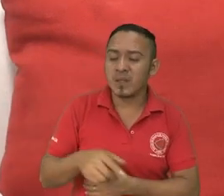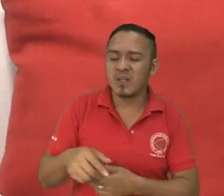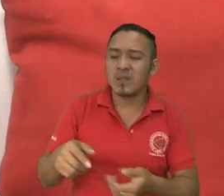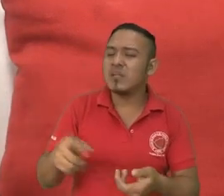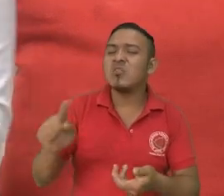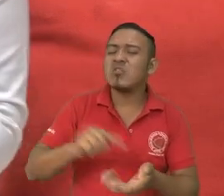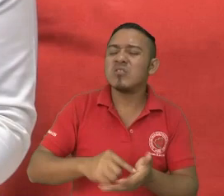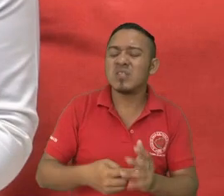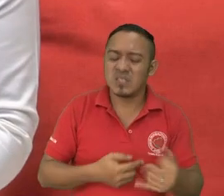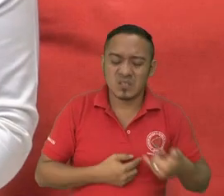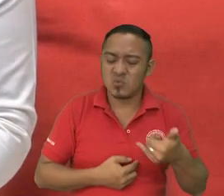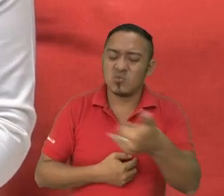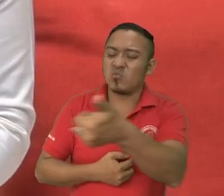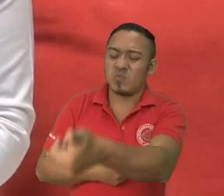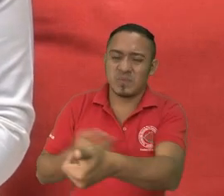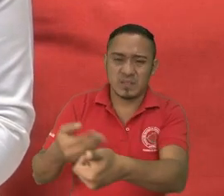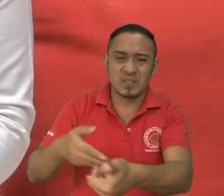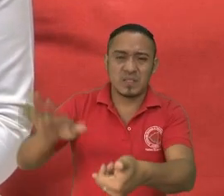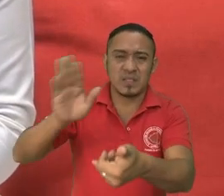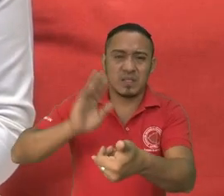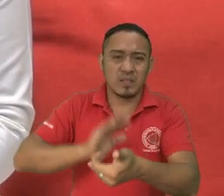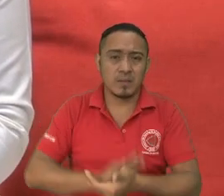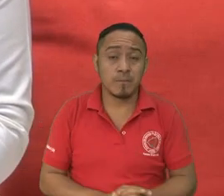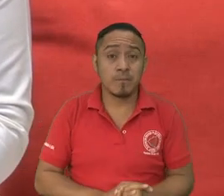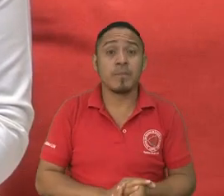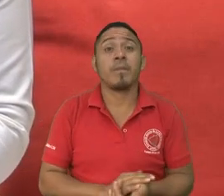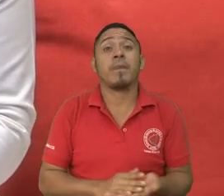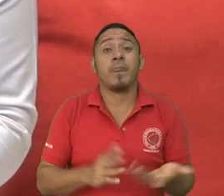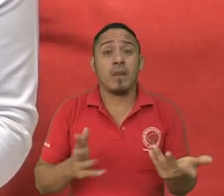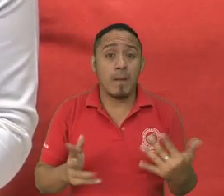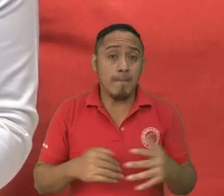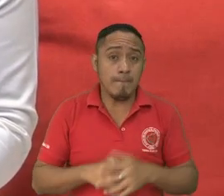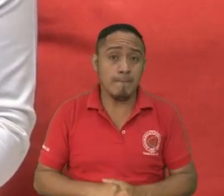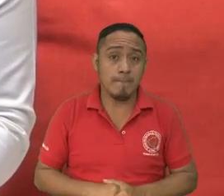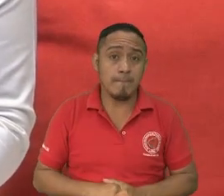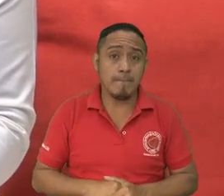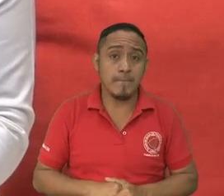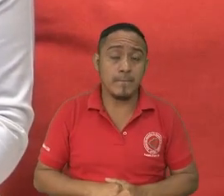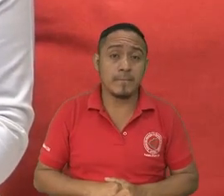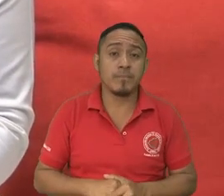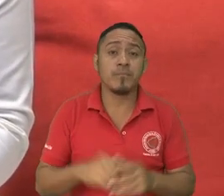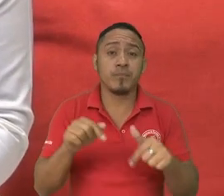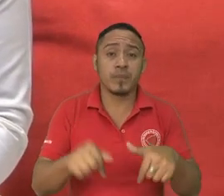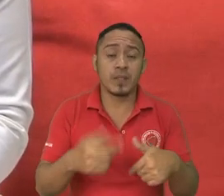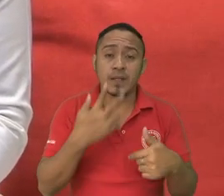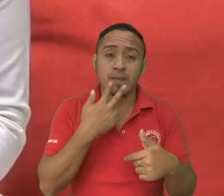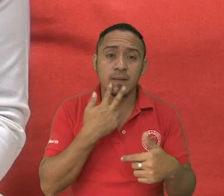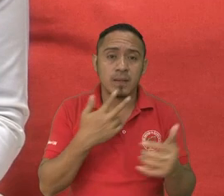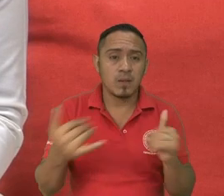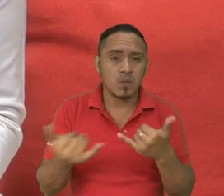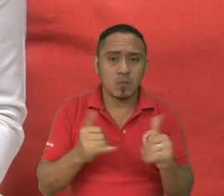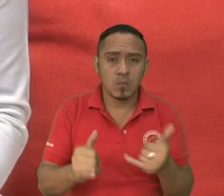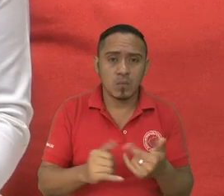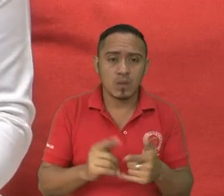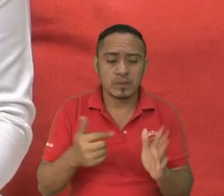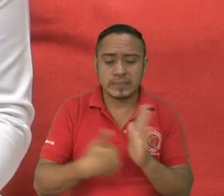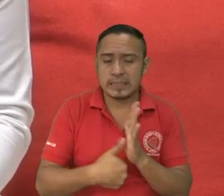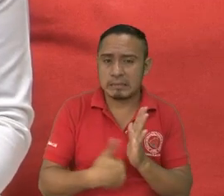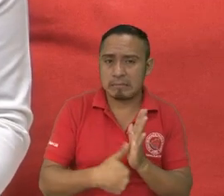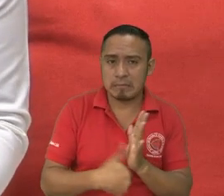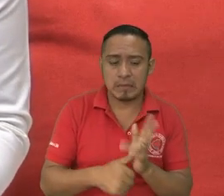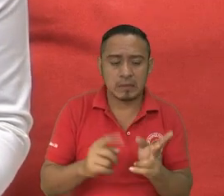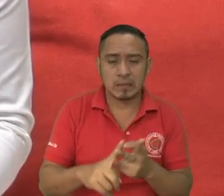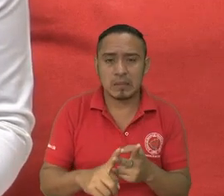para que no me estés molestando. Entonces, ahora ya no hay los juegos de antes, el recreo,